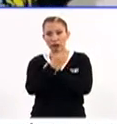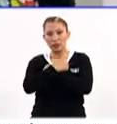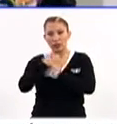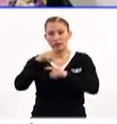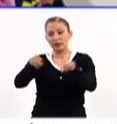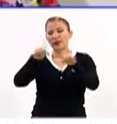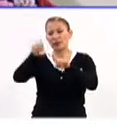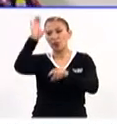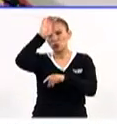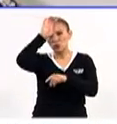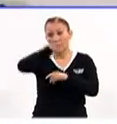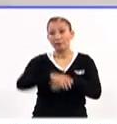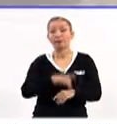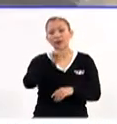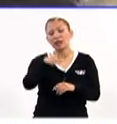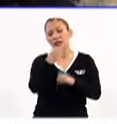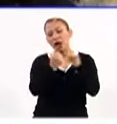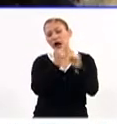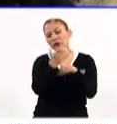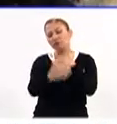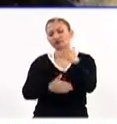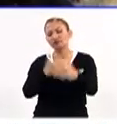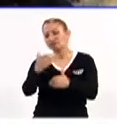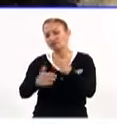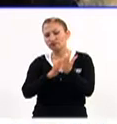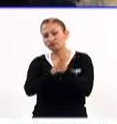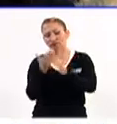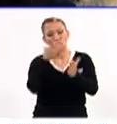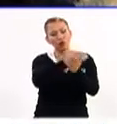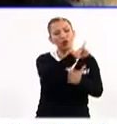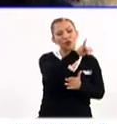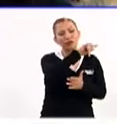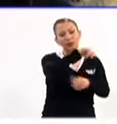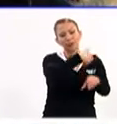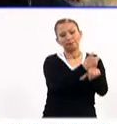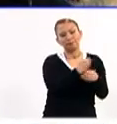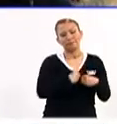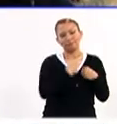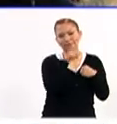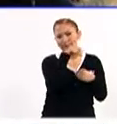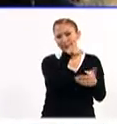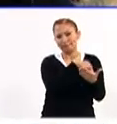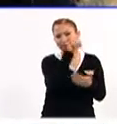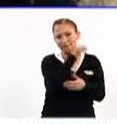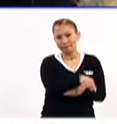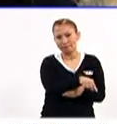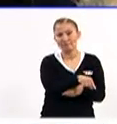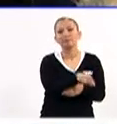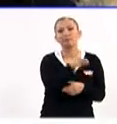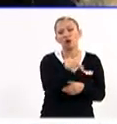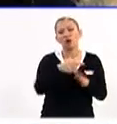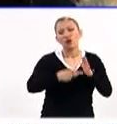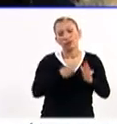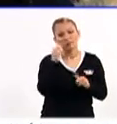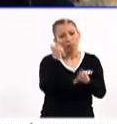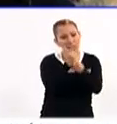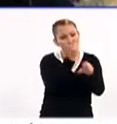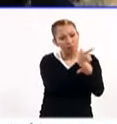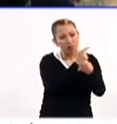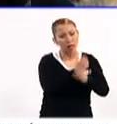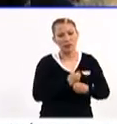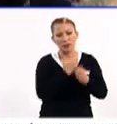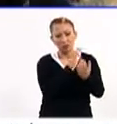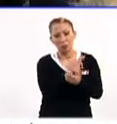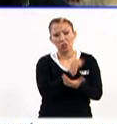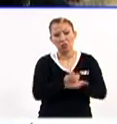y diversidad cultural. Luego con los años yo volví a Juchitán para instalarme, para vivir allá. Y de nuevo me doy cuenta que la